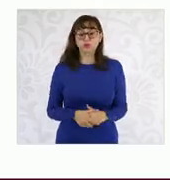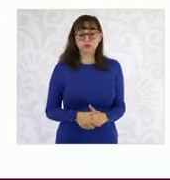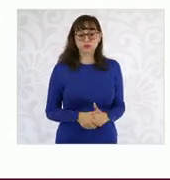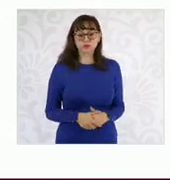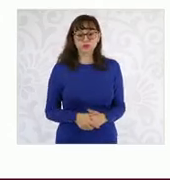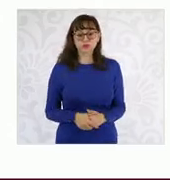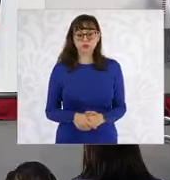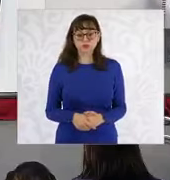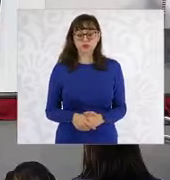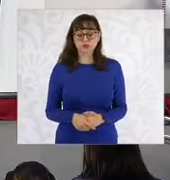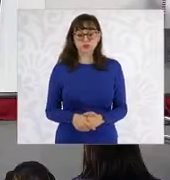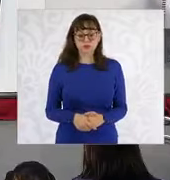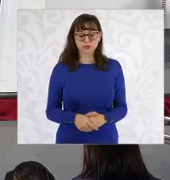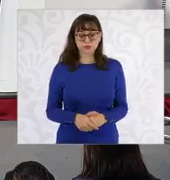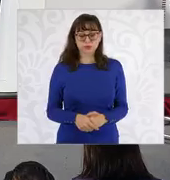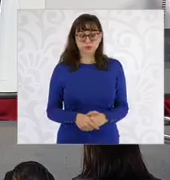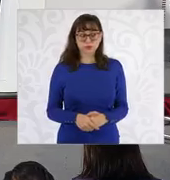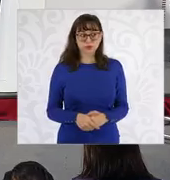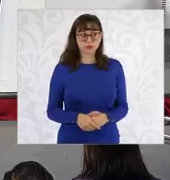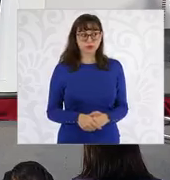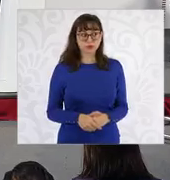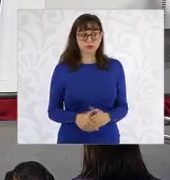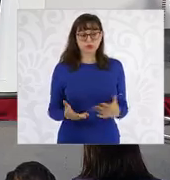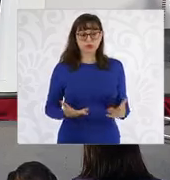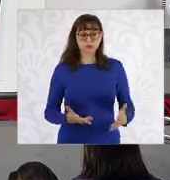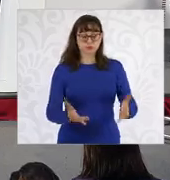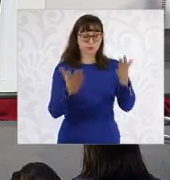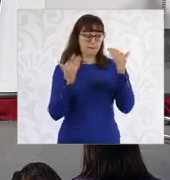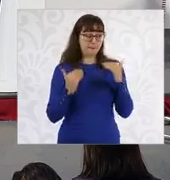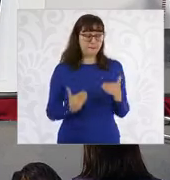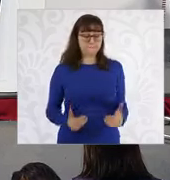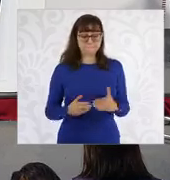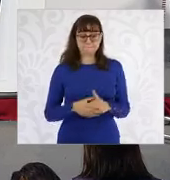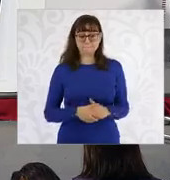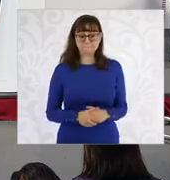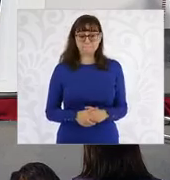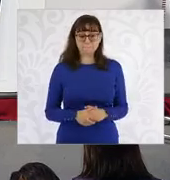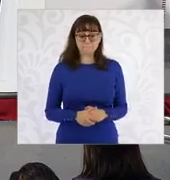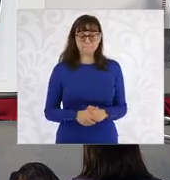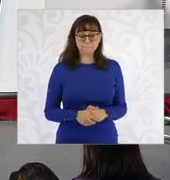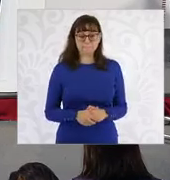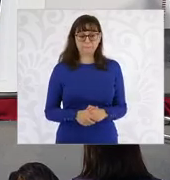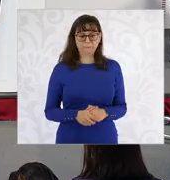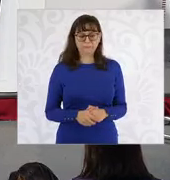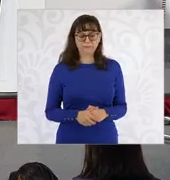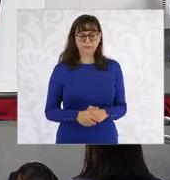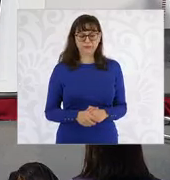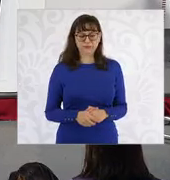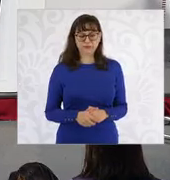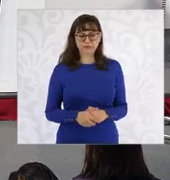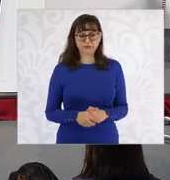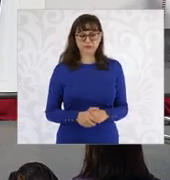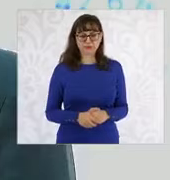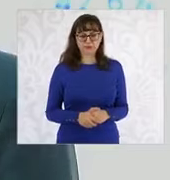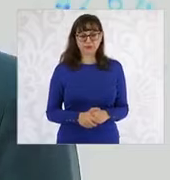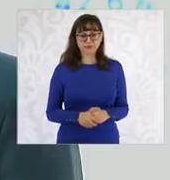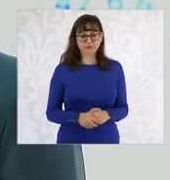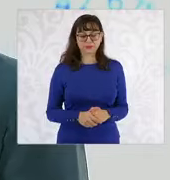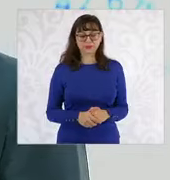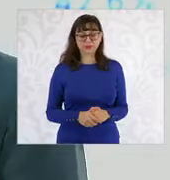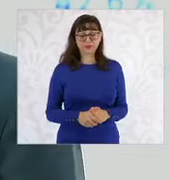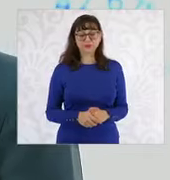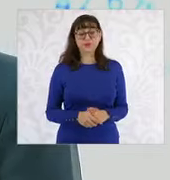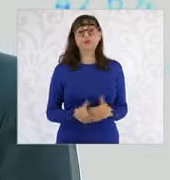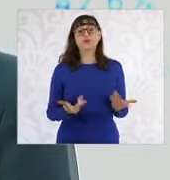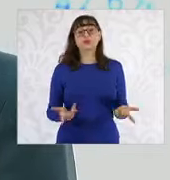La siguiente. En lo que respecta a los delitos del fuero